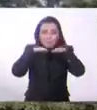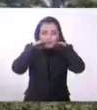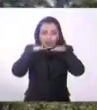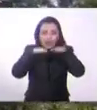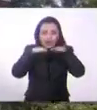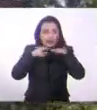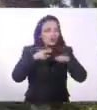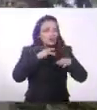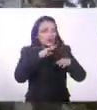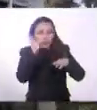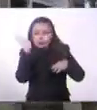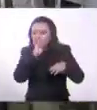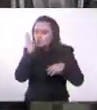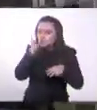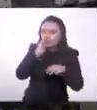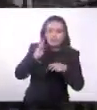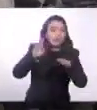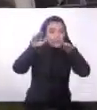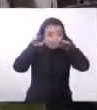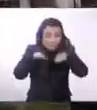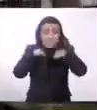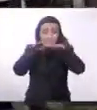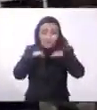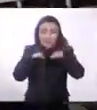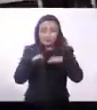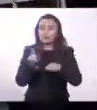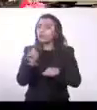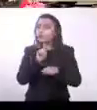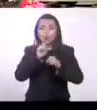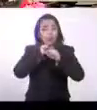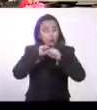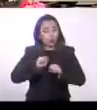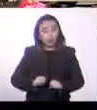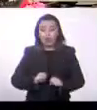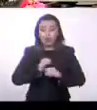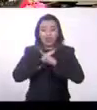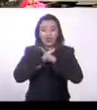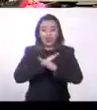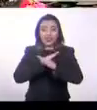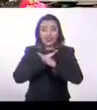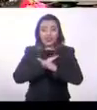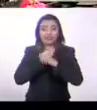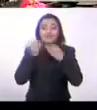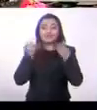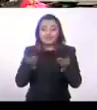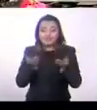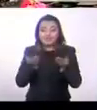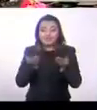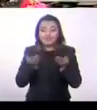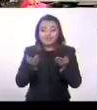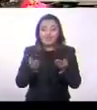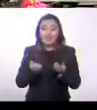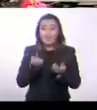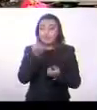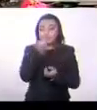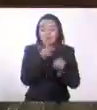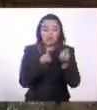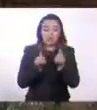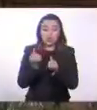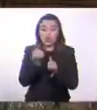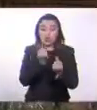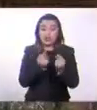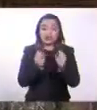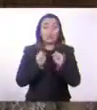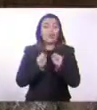está provocando la muerte de unas 315,000 personas cada año como consecuencia del hambre, las enfermedades y los